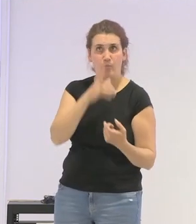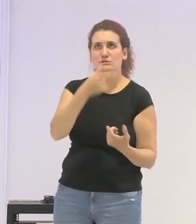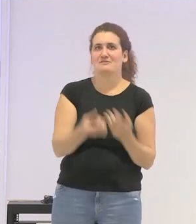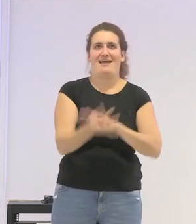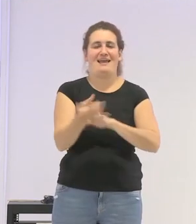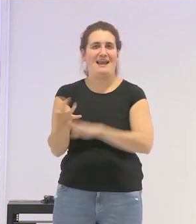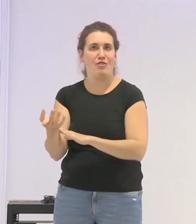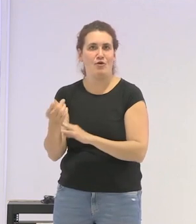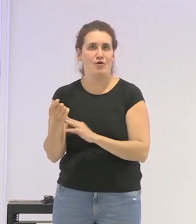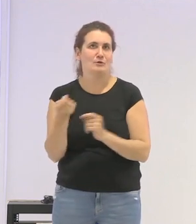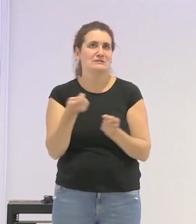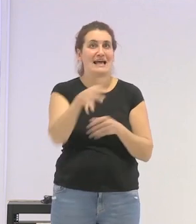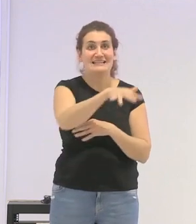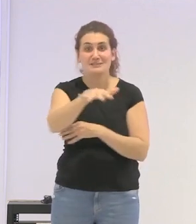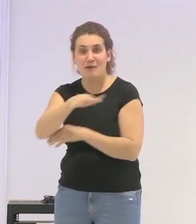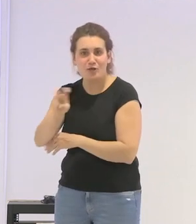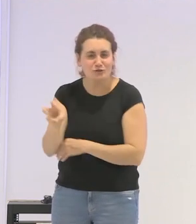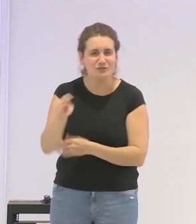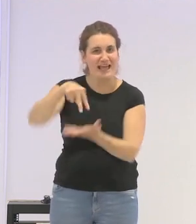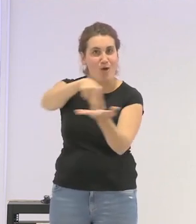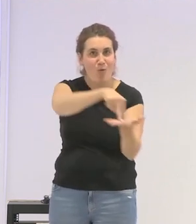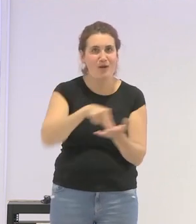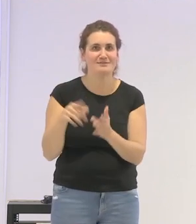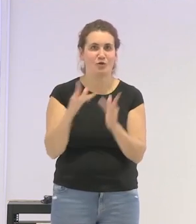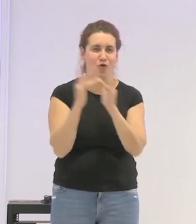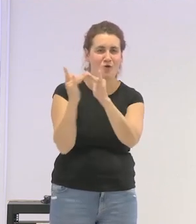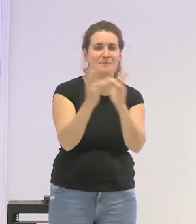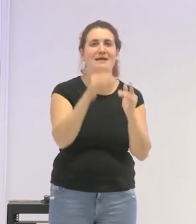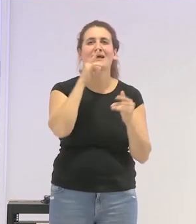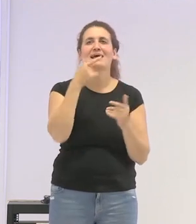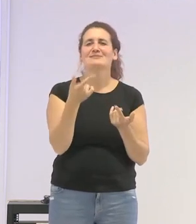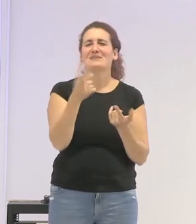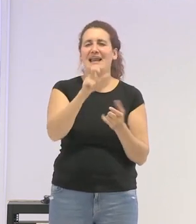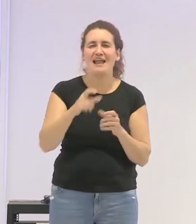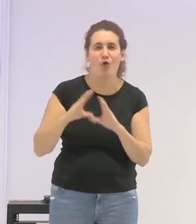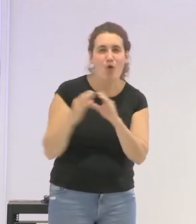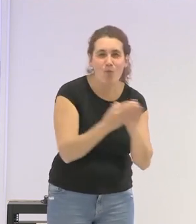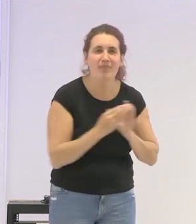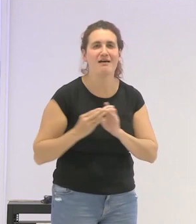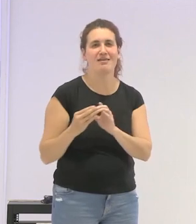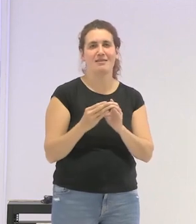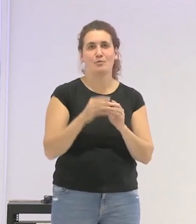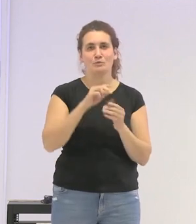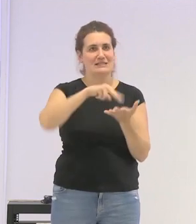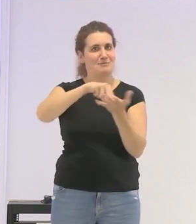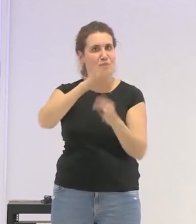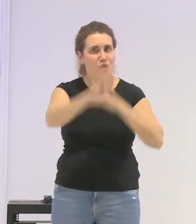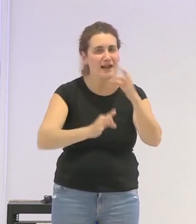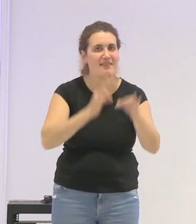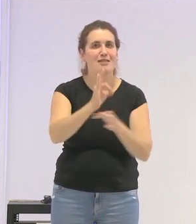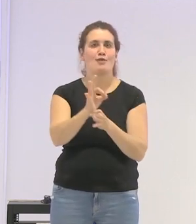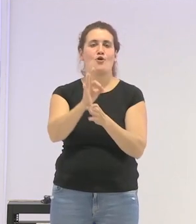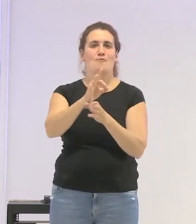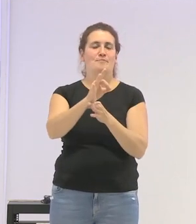generando otros espacios de encuentro, generando lazo social, generando comunidad, y yo creo que, bueno, los espacios de organización de base y